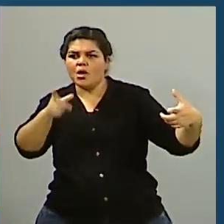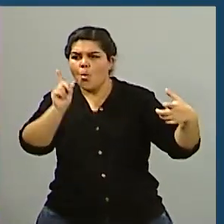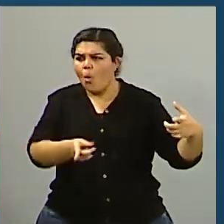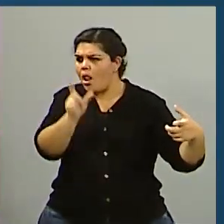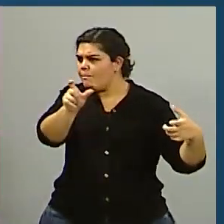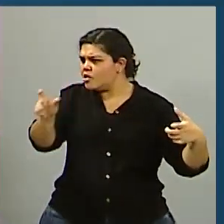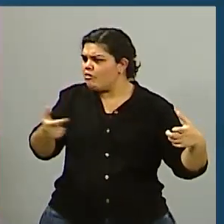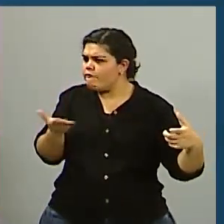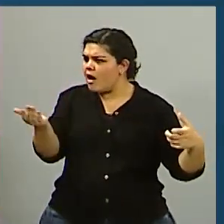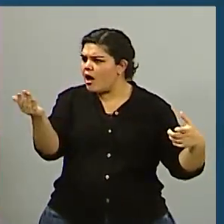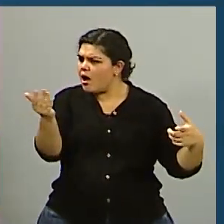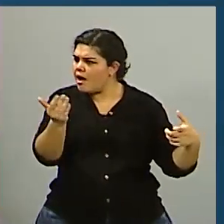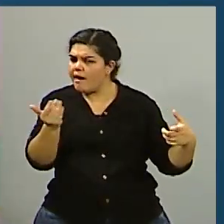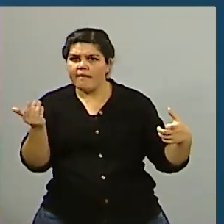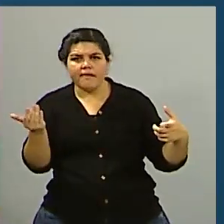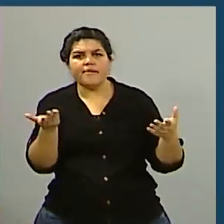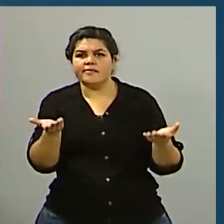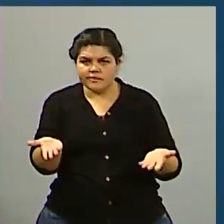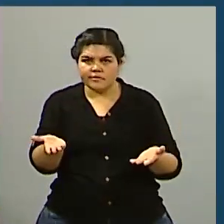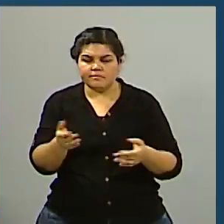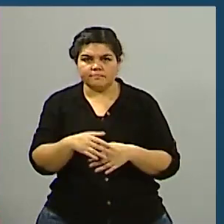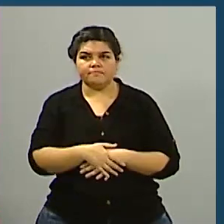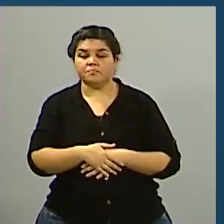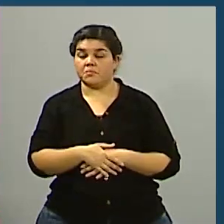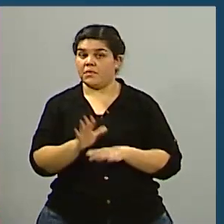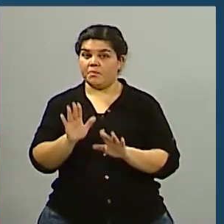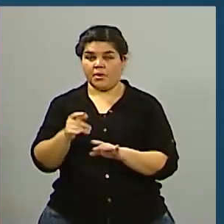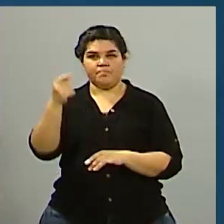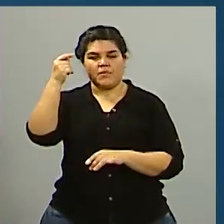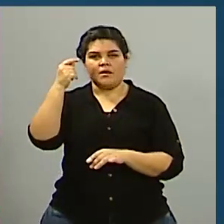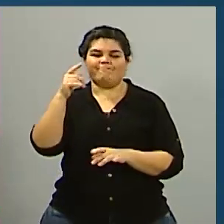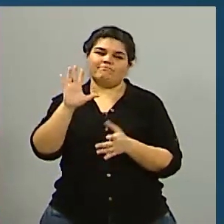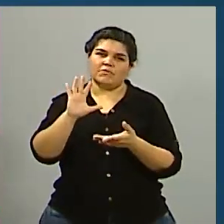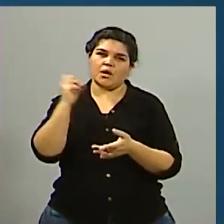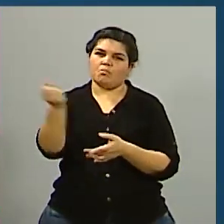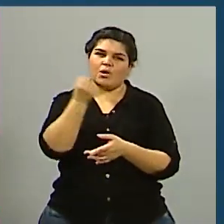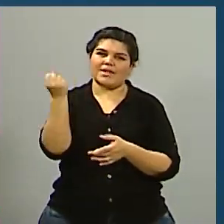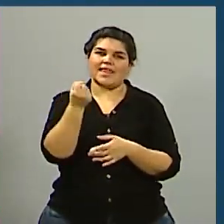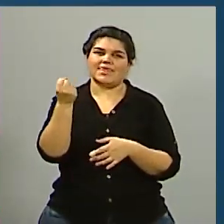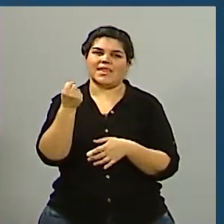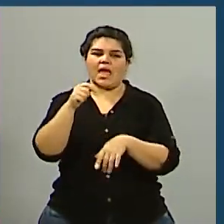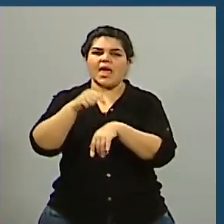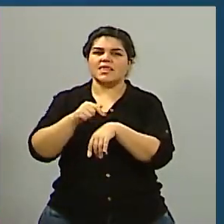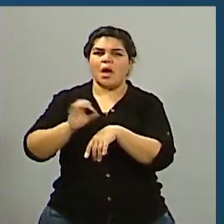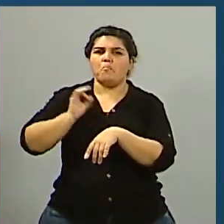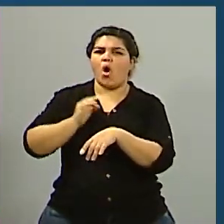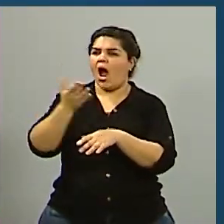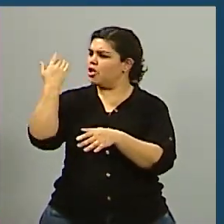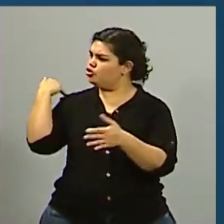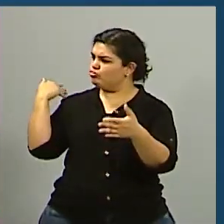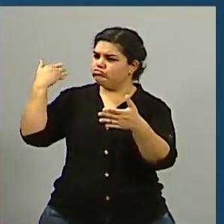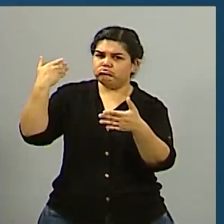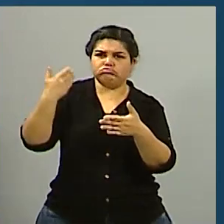puestos? Bueno, si hacemos una línea de tiempo, vamos a encontrar como síntomas que se